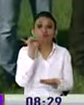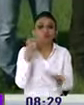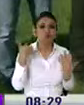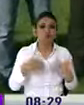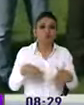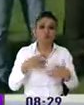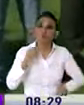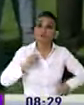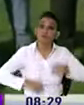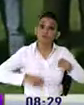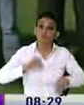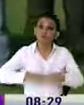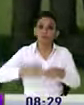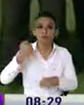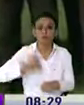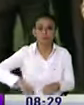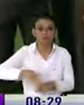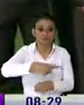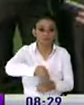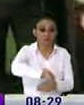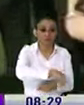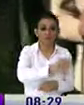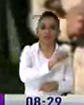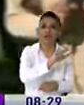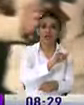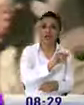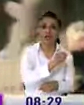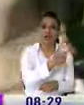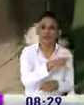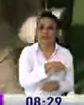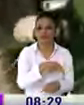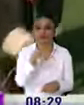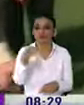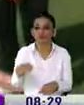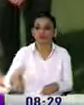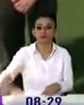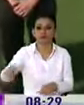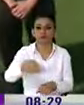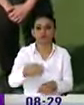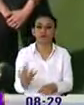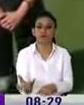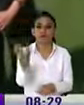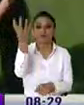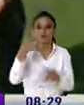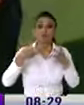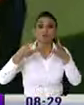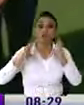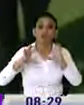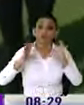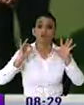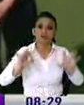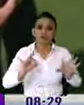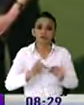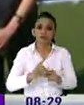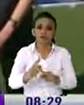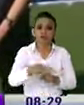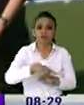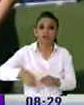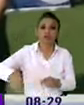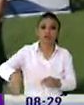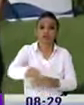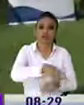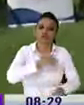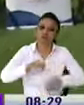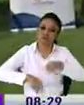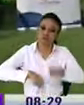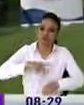ciclo paseo desde el Redondel de San Luis hasta el Redondel del Choclo. Son aproximadamente 7 kilómetros, pero no solamente para los